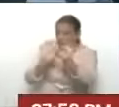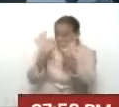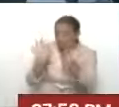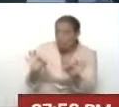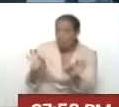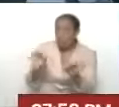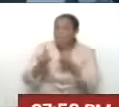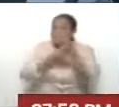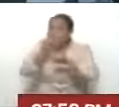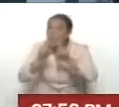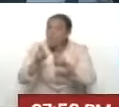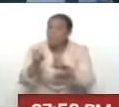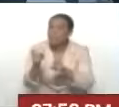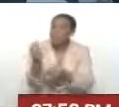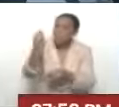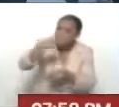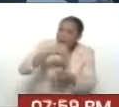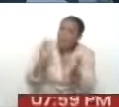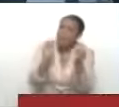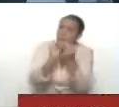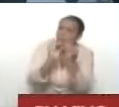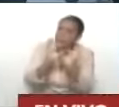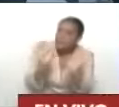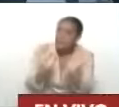la otra encuesta era más o menos similar.